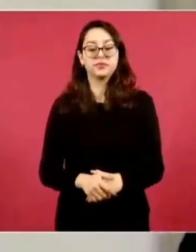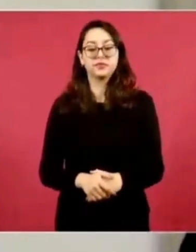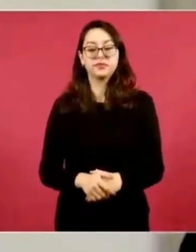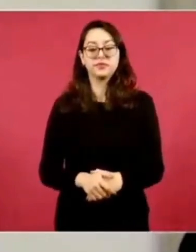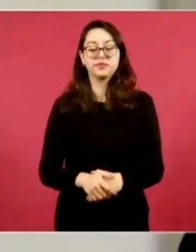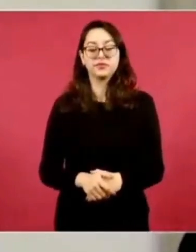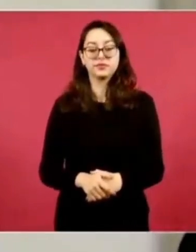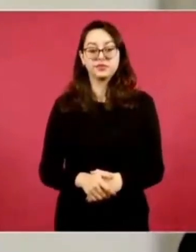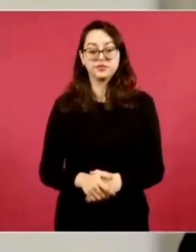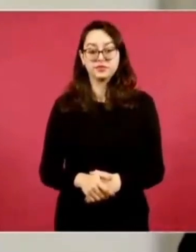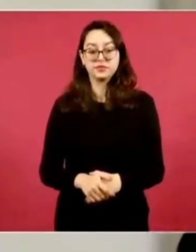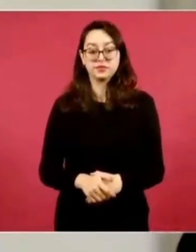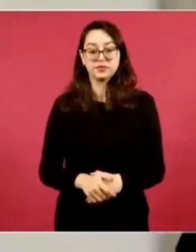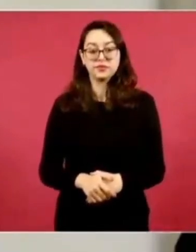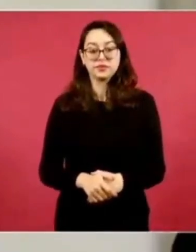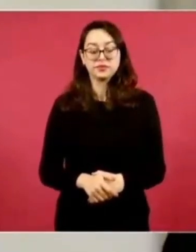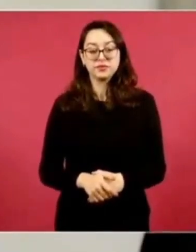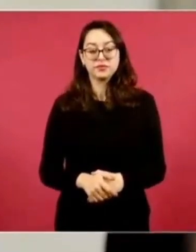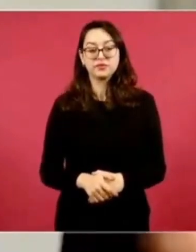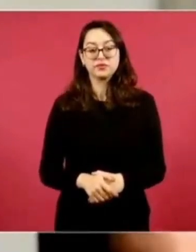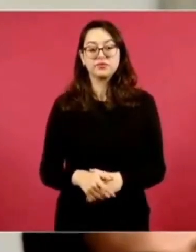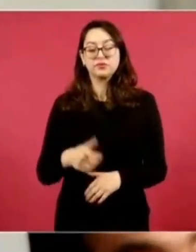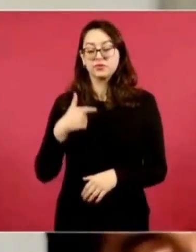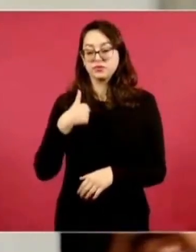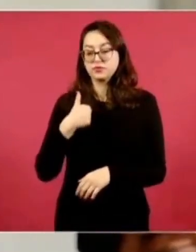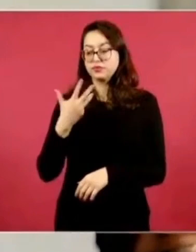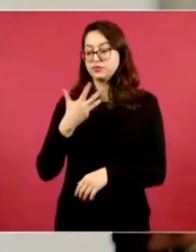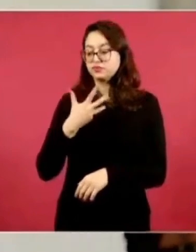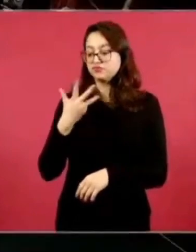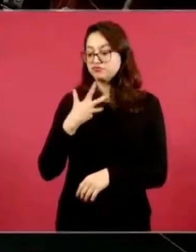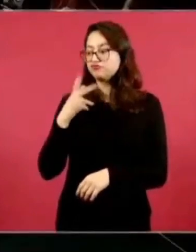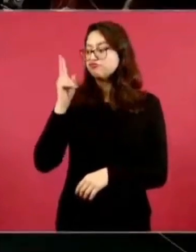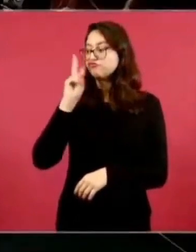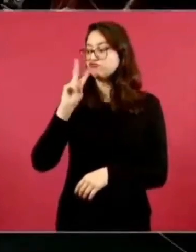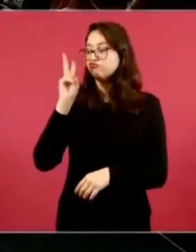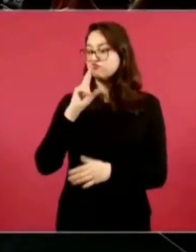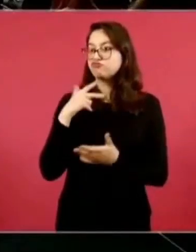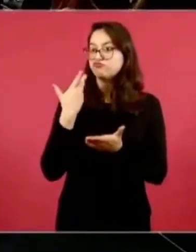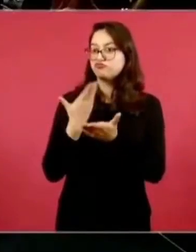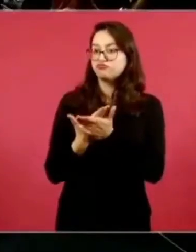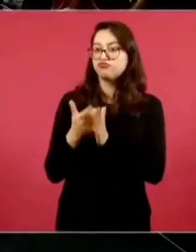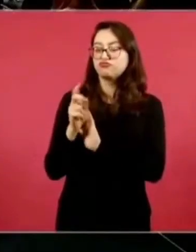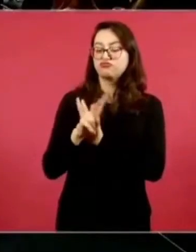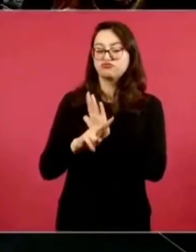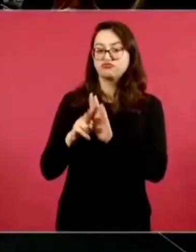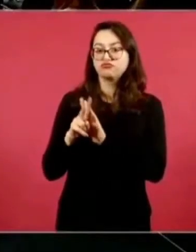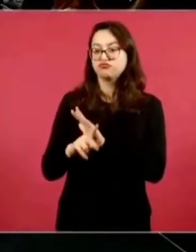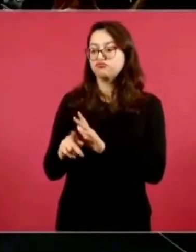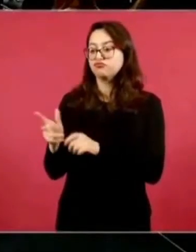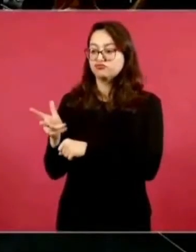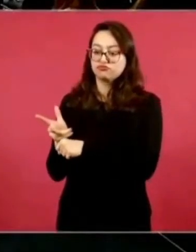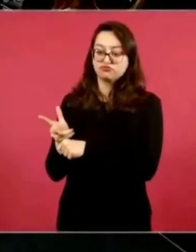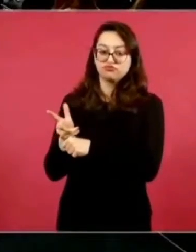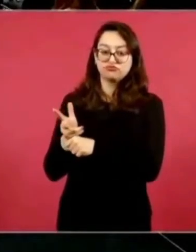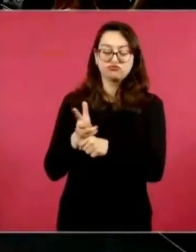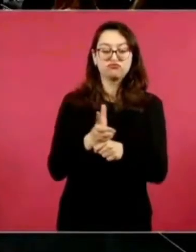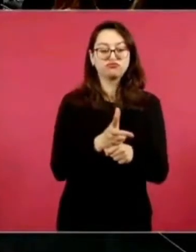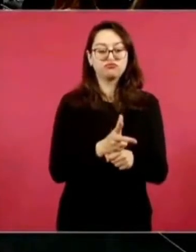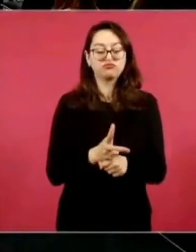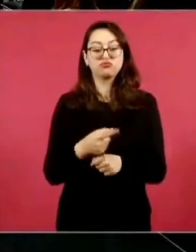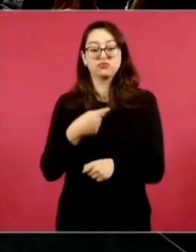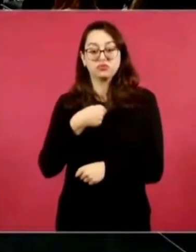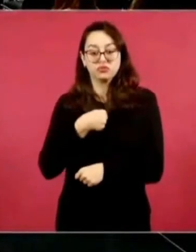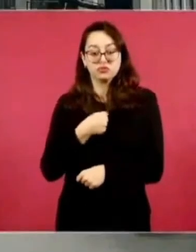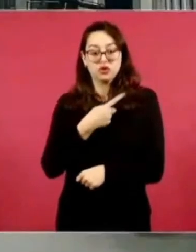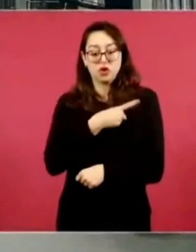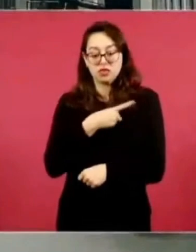Las pruebas que yo logré recabar como videos, los impactos, etcétera, igual me vi obligada, porque la